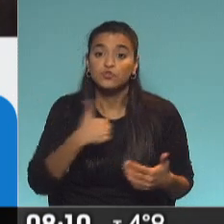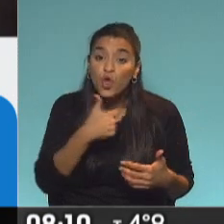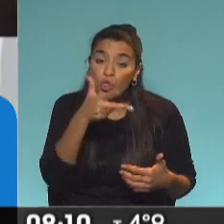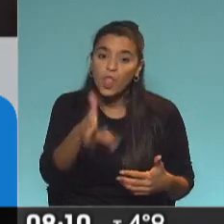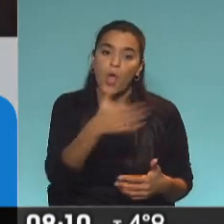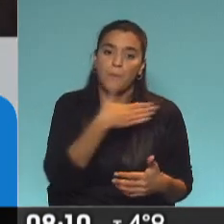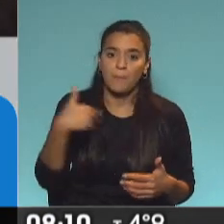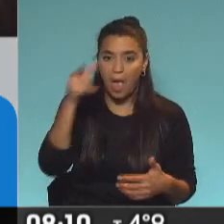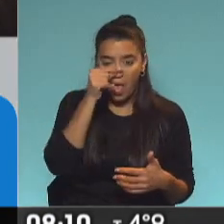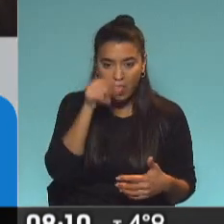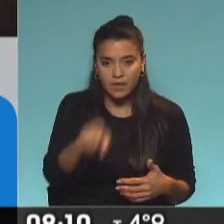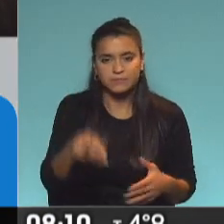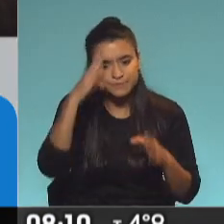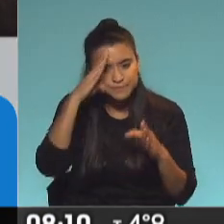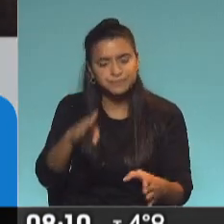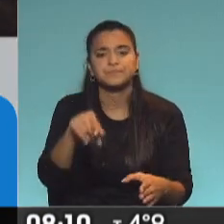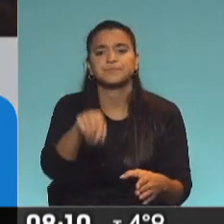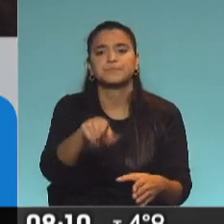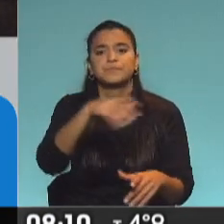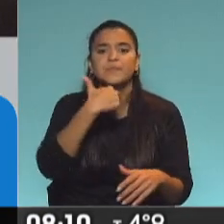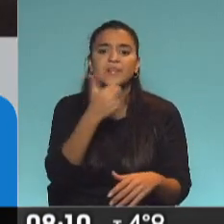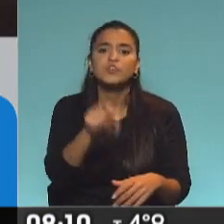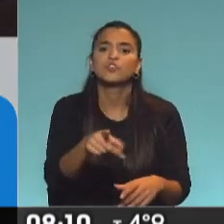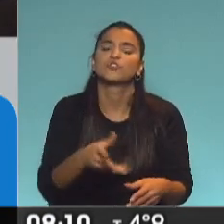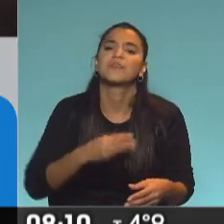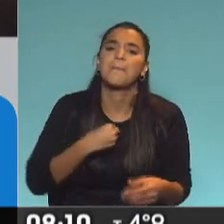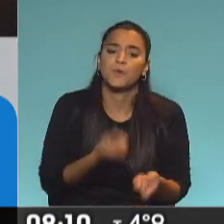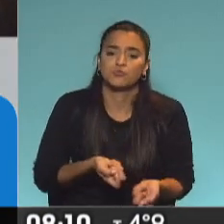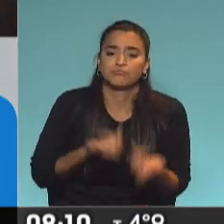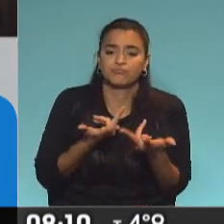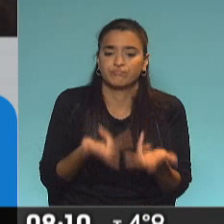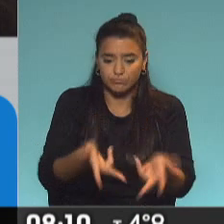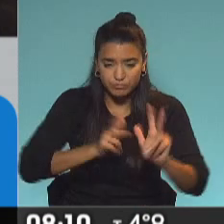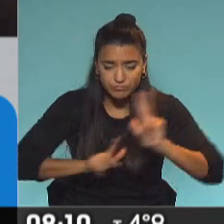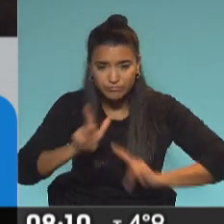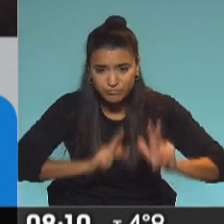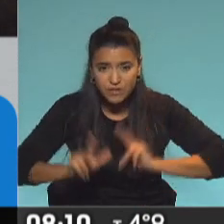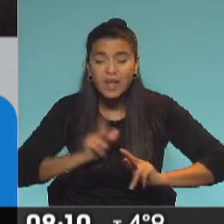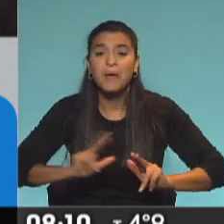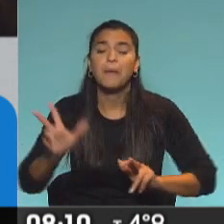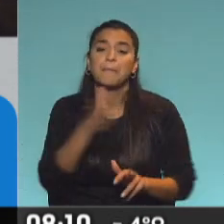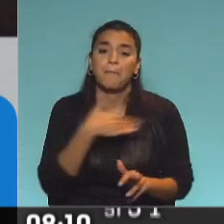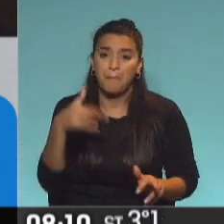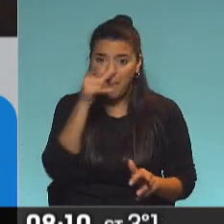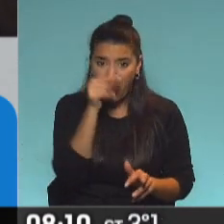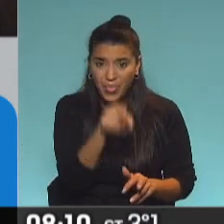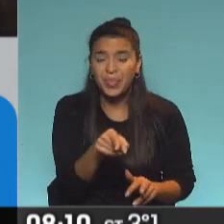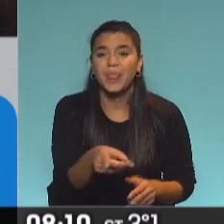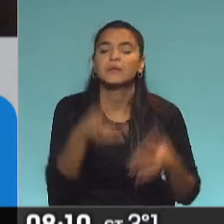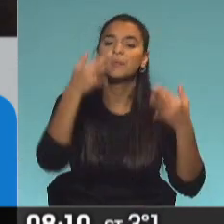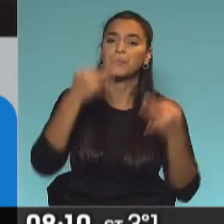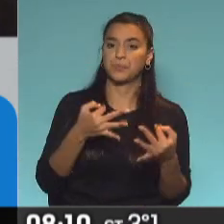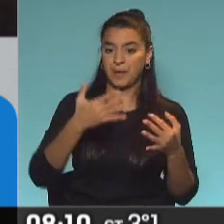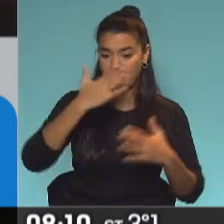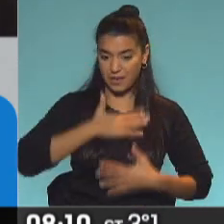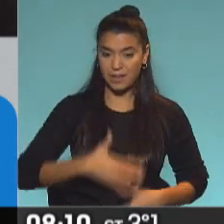a los padres que los escuchen a los hijos, que escuchen sus emociones, que se expresen, que los padres traten de estar bien, porque los